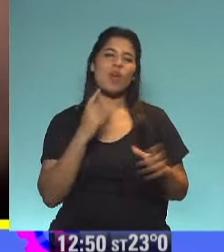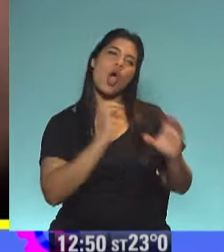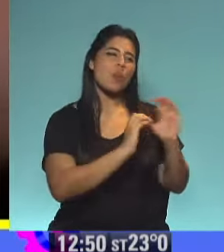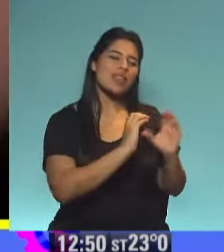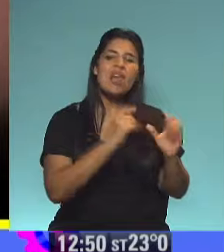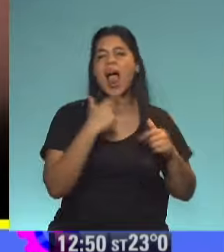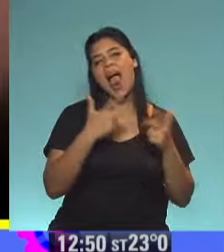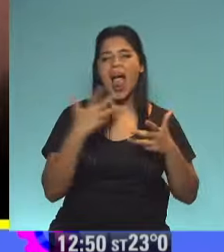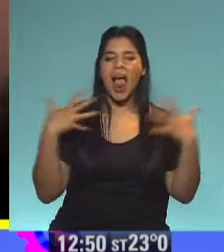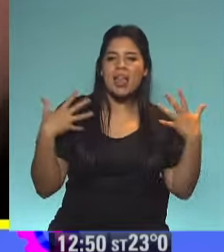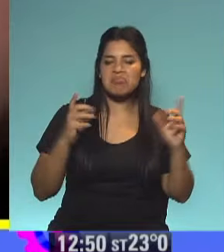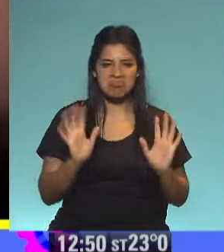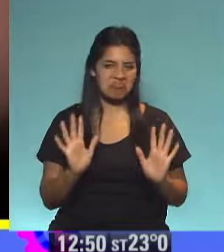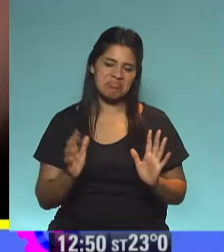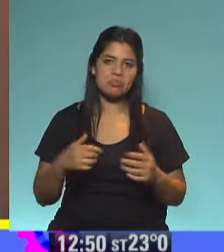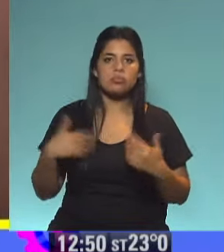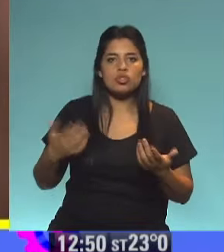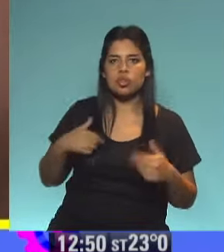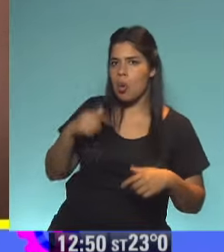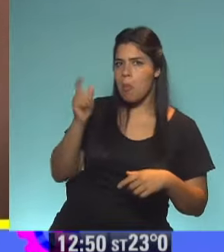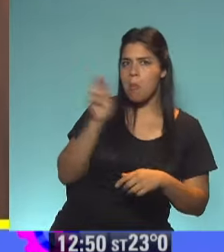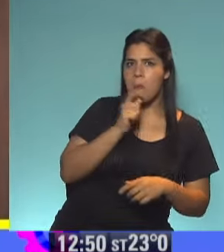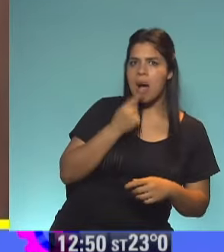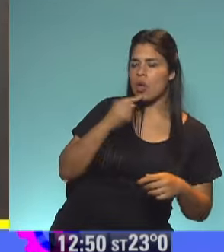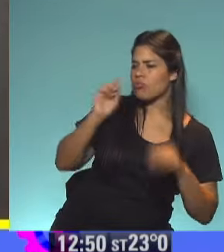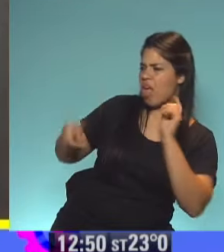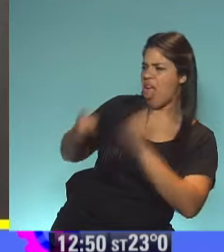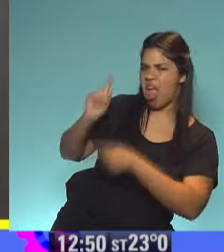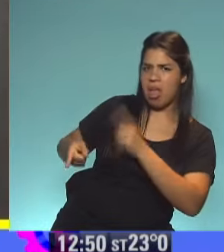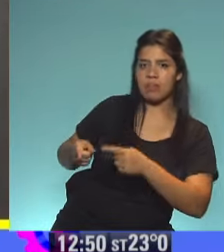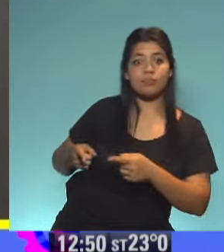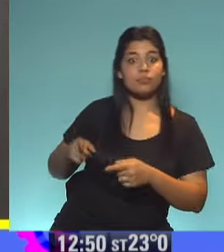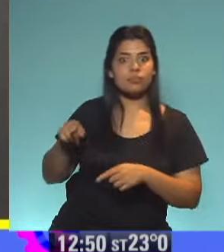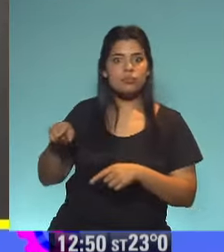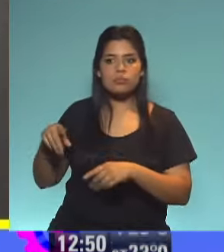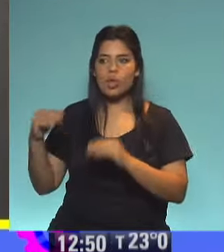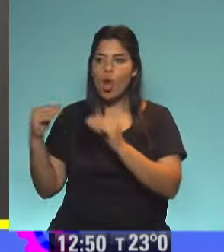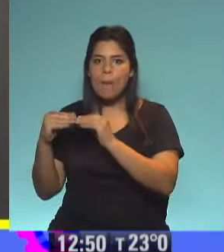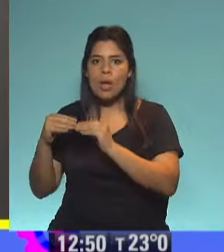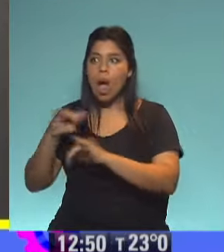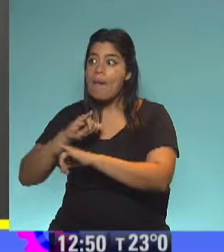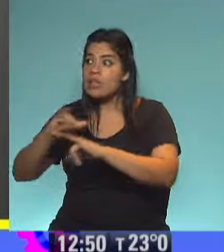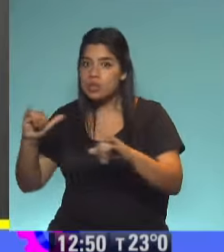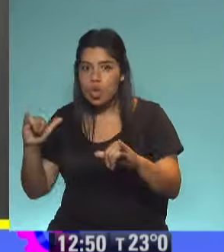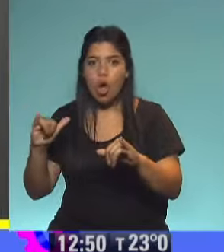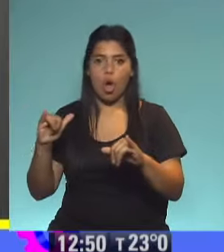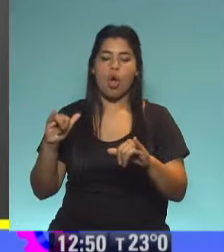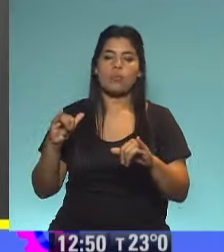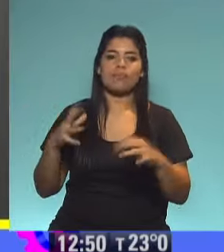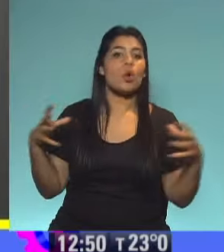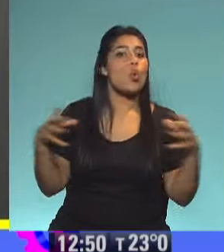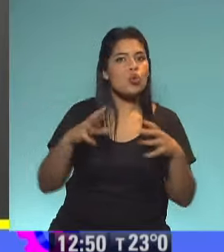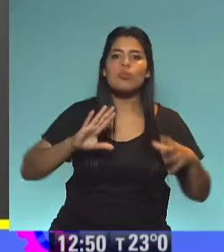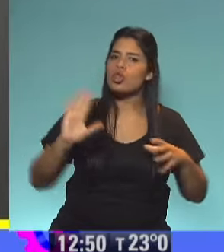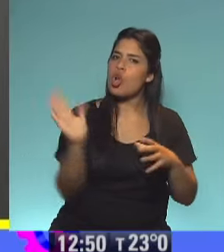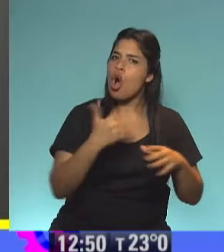sí, se insultan eso. La compañera habló que le molestaba, lo hablamos entre todos y solucionamos el